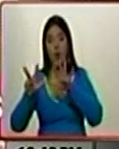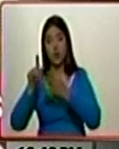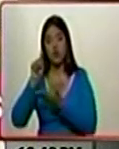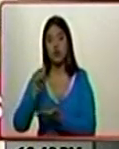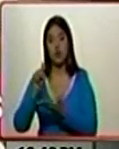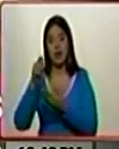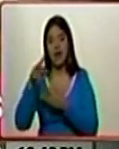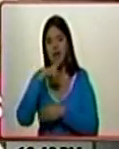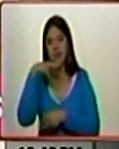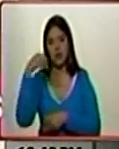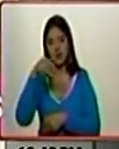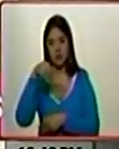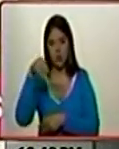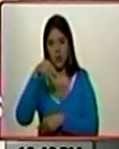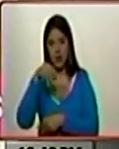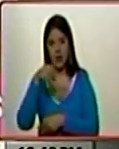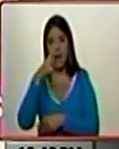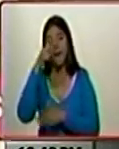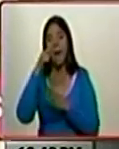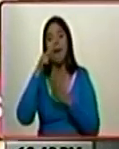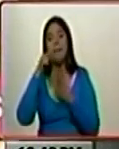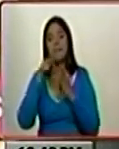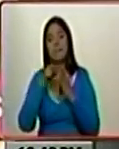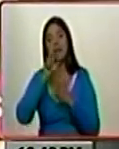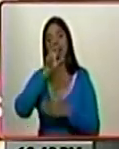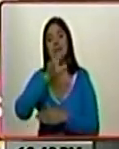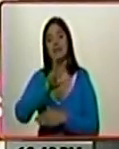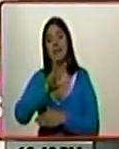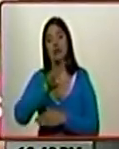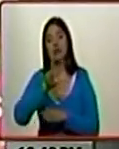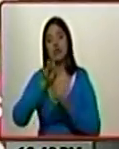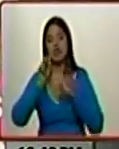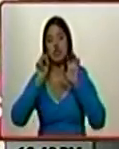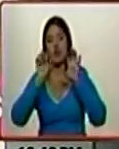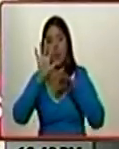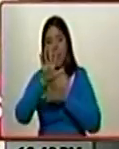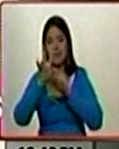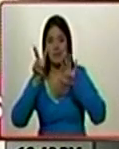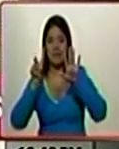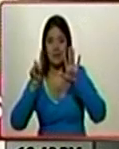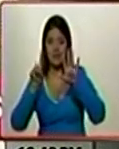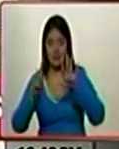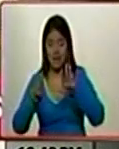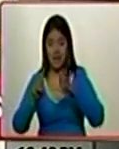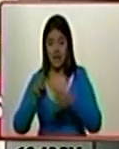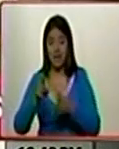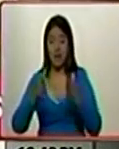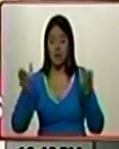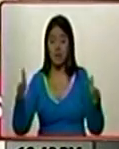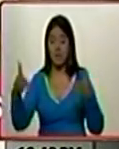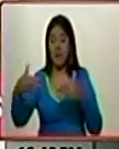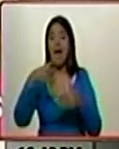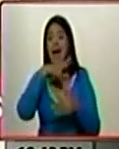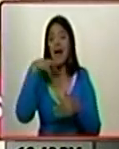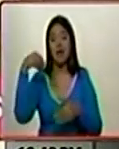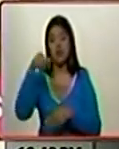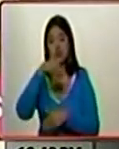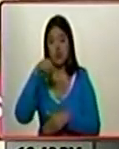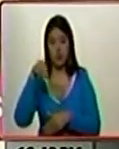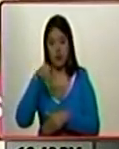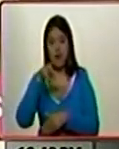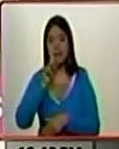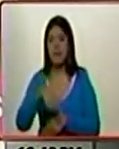Azúcar en 1.356 bultos, la presentación de 50 kilogramos que es azúcar industrial. También